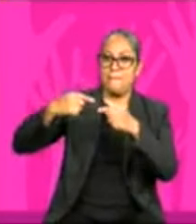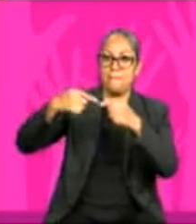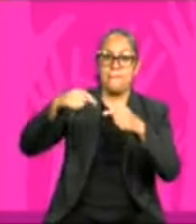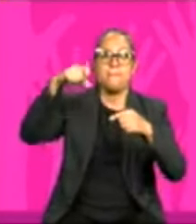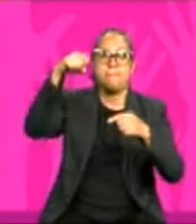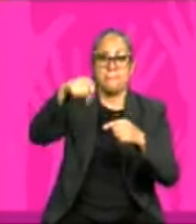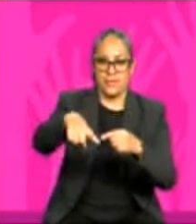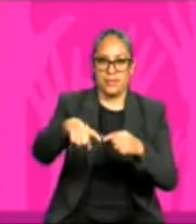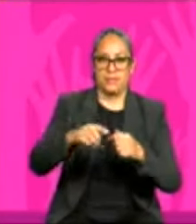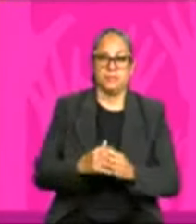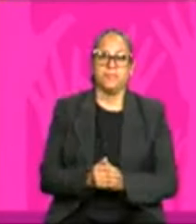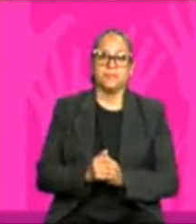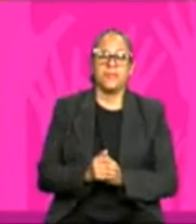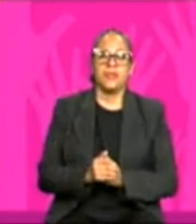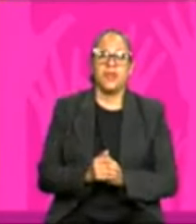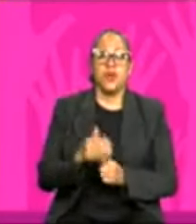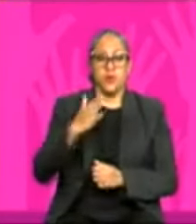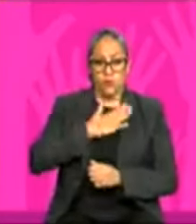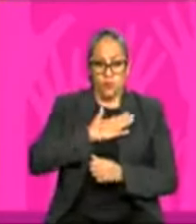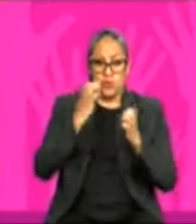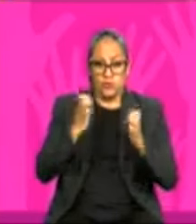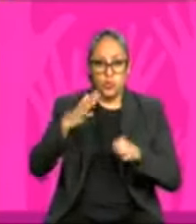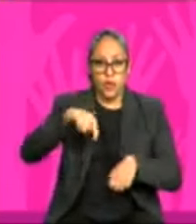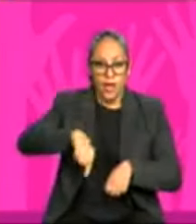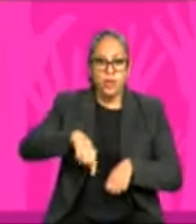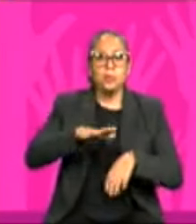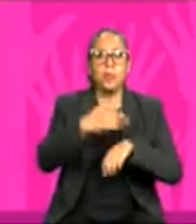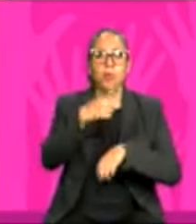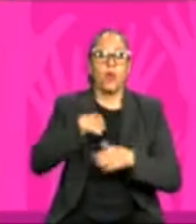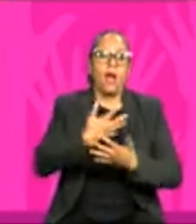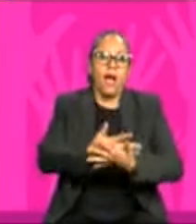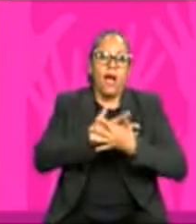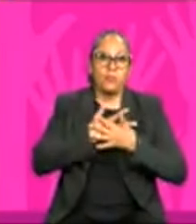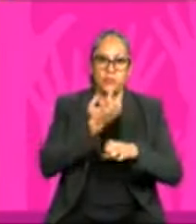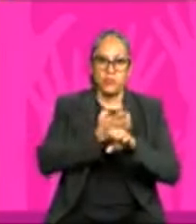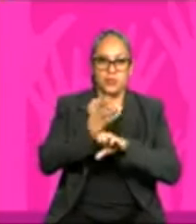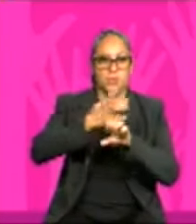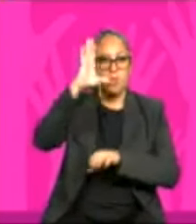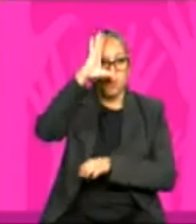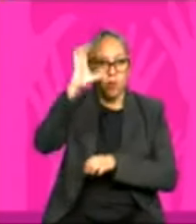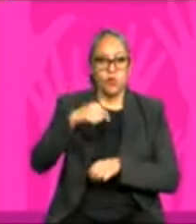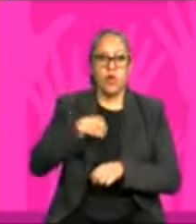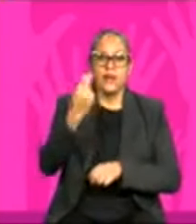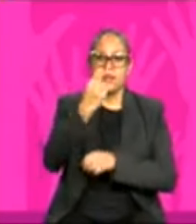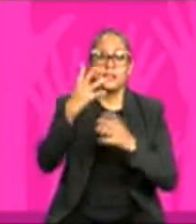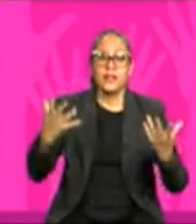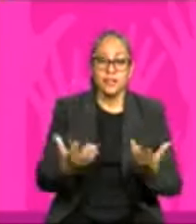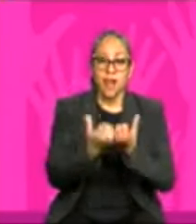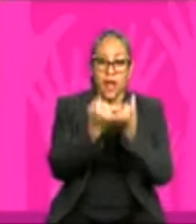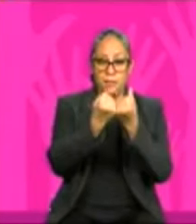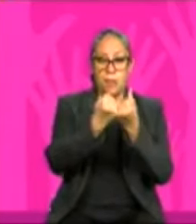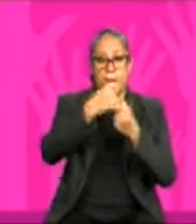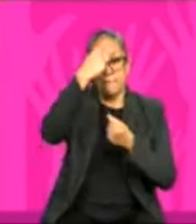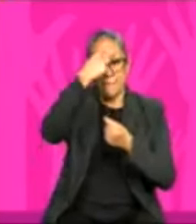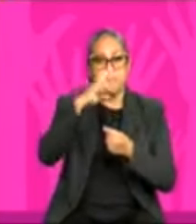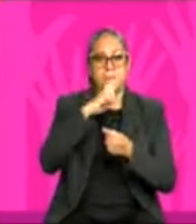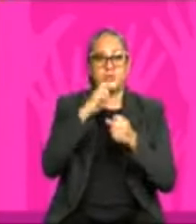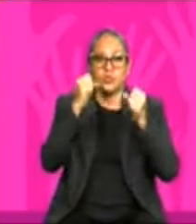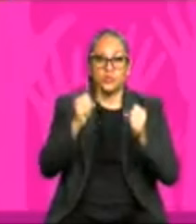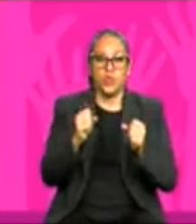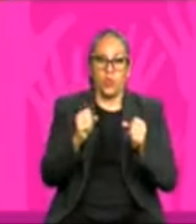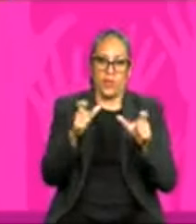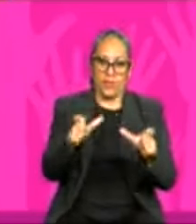este proceso electoral. Yo estoy aquí porque amo Morelos y porque vamos a rescatarlo de la inseguridad y el abandono. A